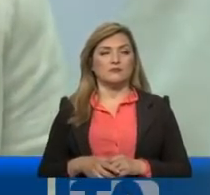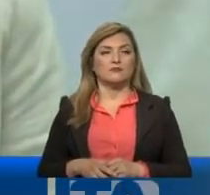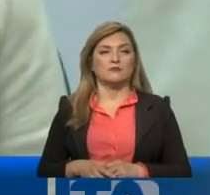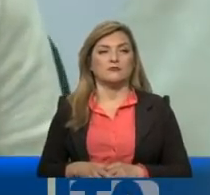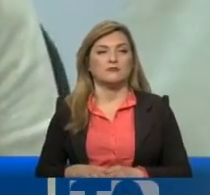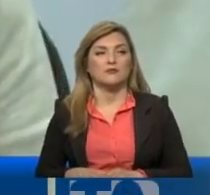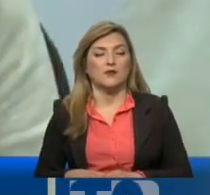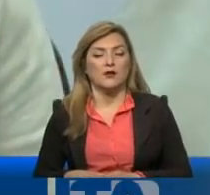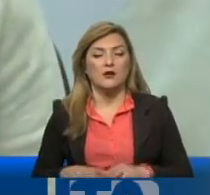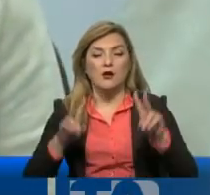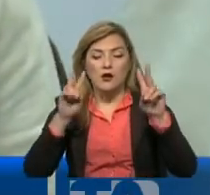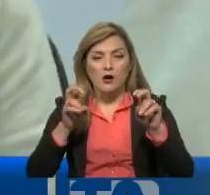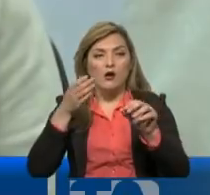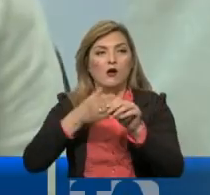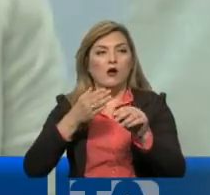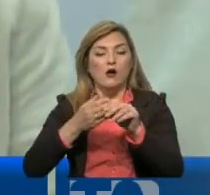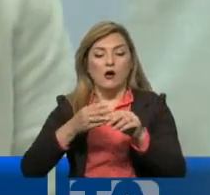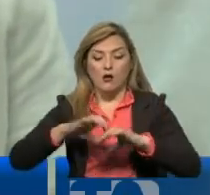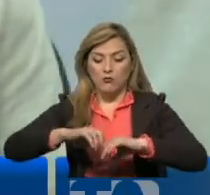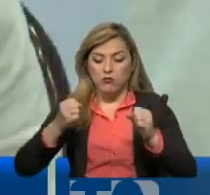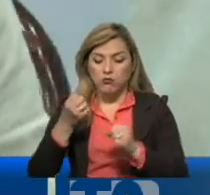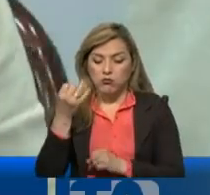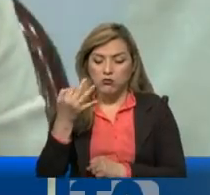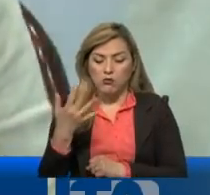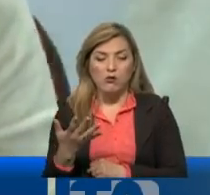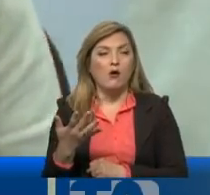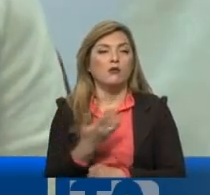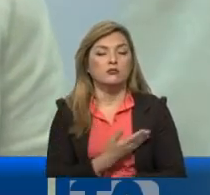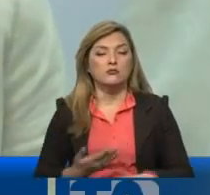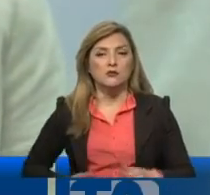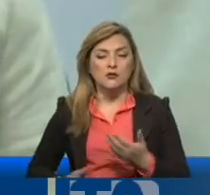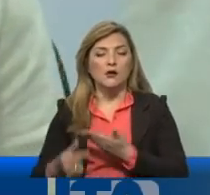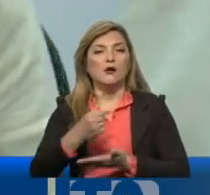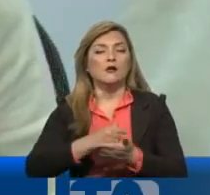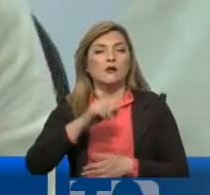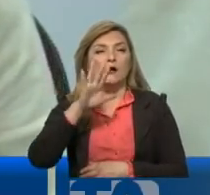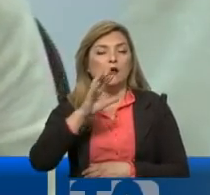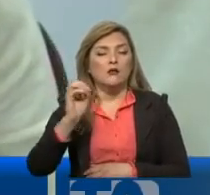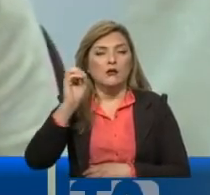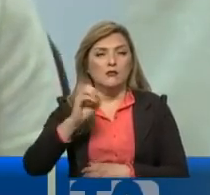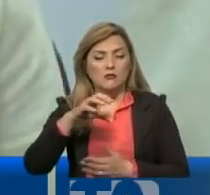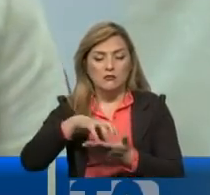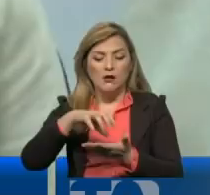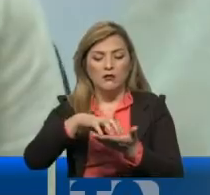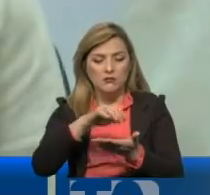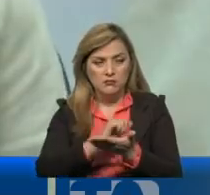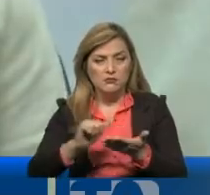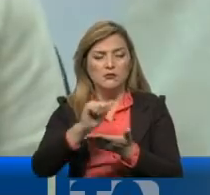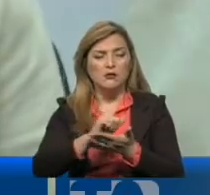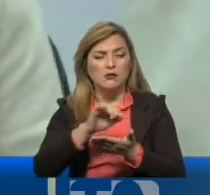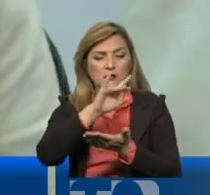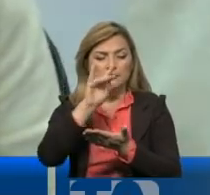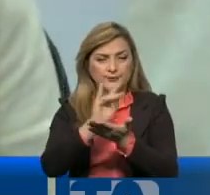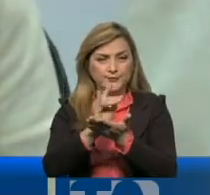del 100% de las actas de binomio presidencial en Guayas, el 50% en las provincias de Azuay,